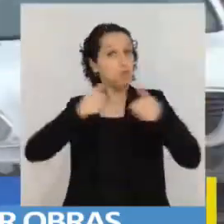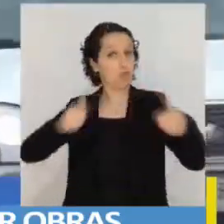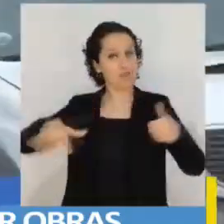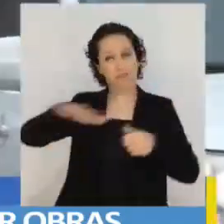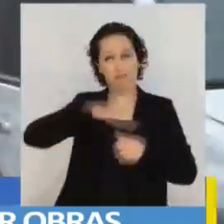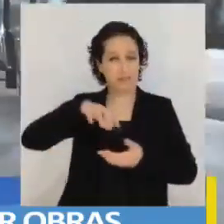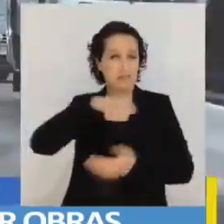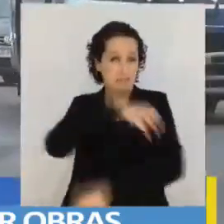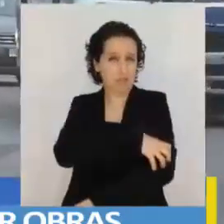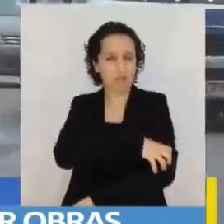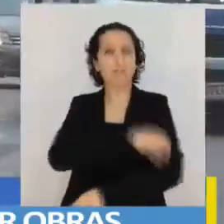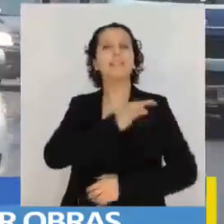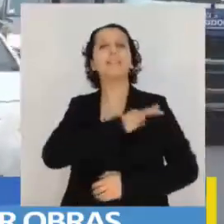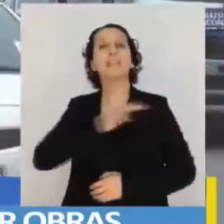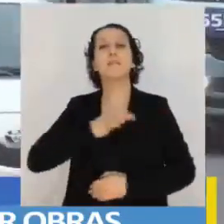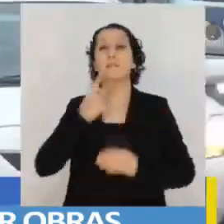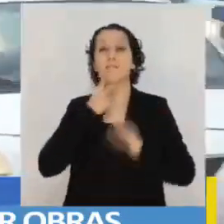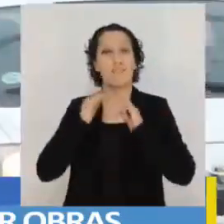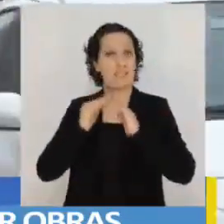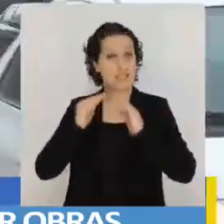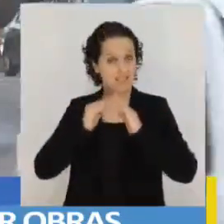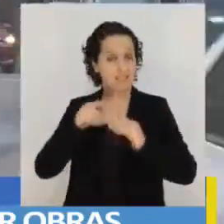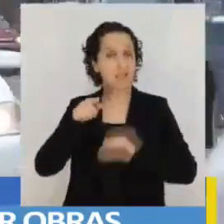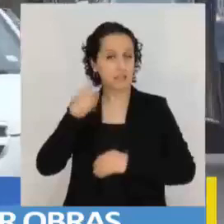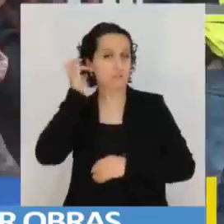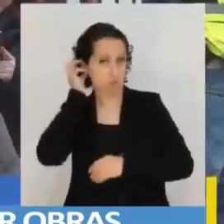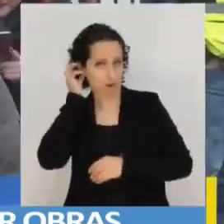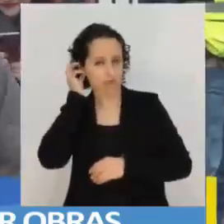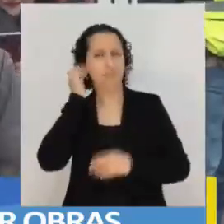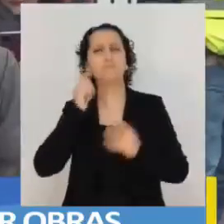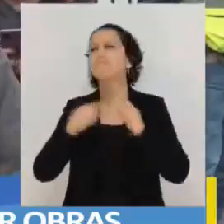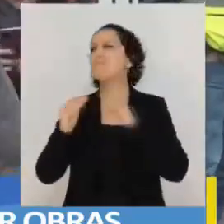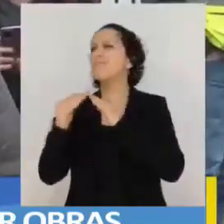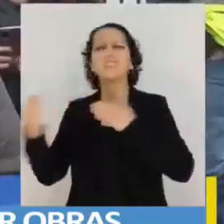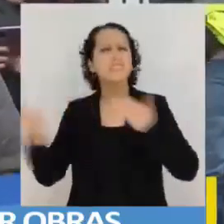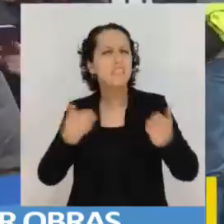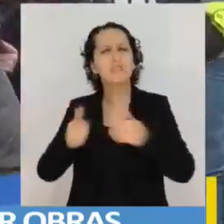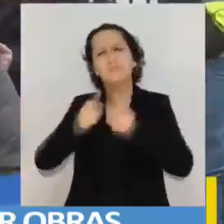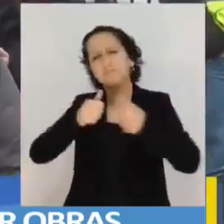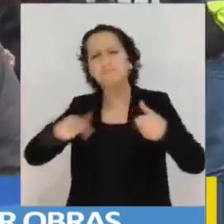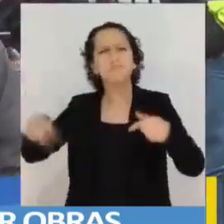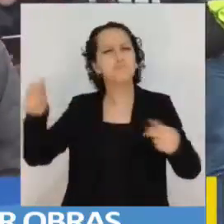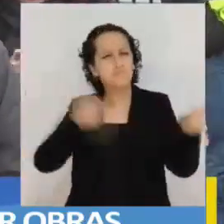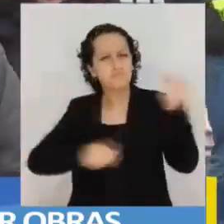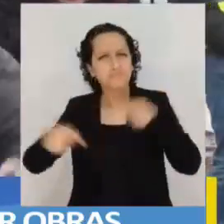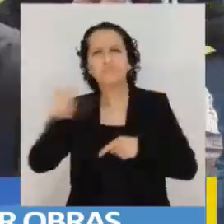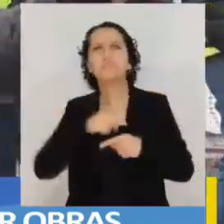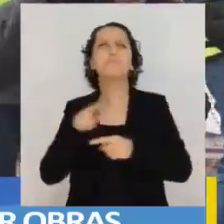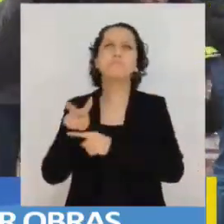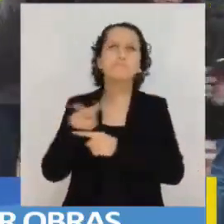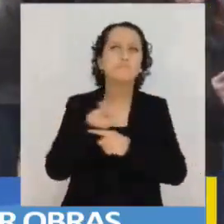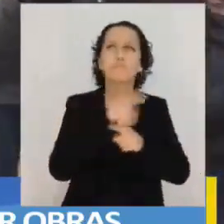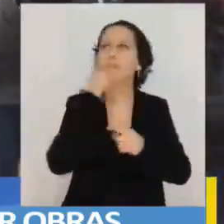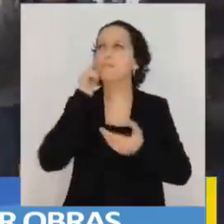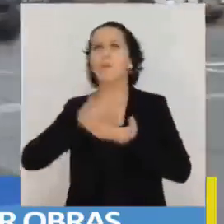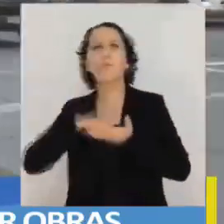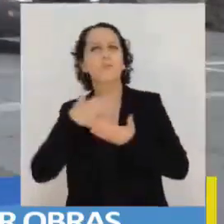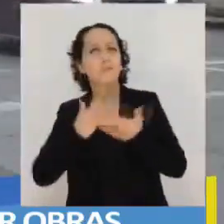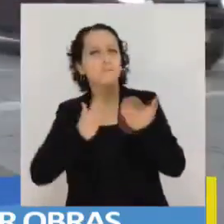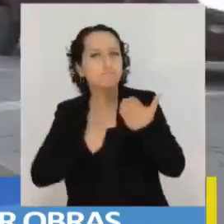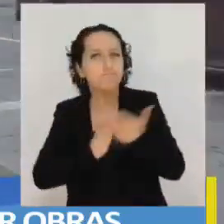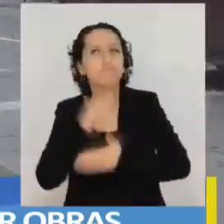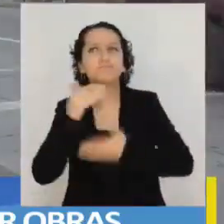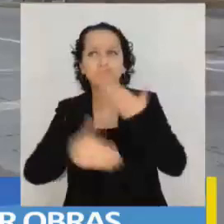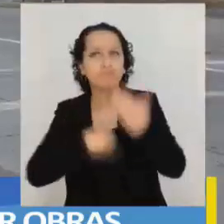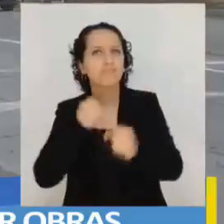encabezadas por la Seremi de Vivienda y Urbanismo, junto a vecinas y vecinos del sector, realizaron visita inspectiva previa para